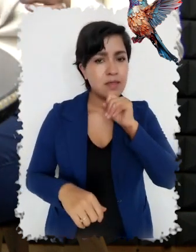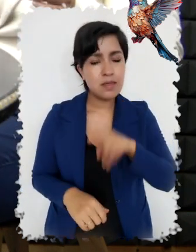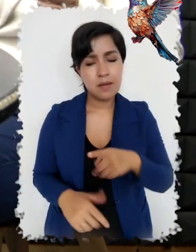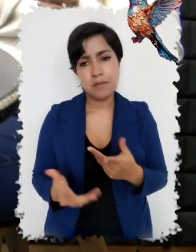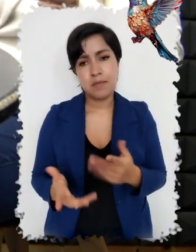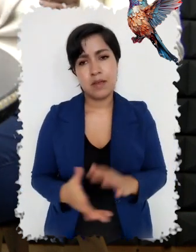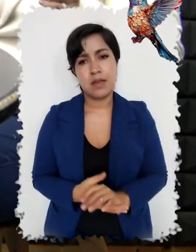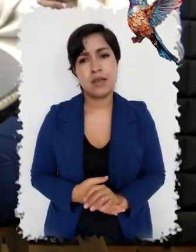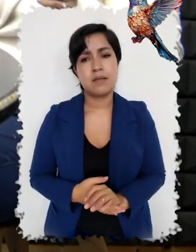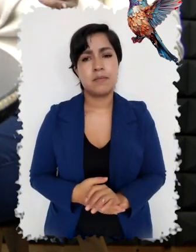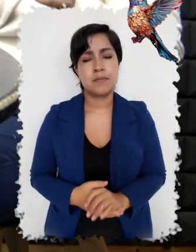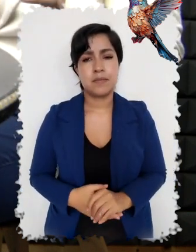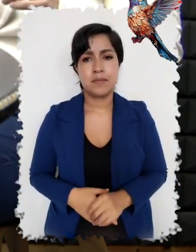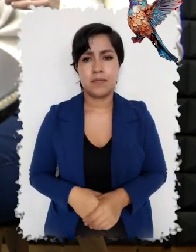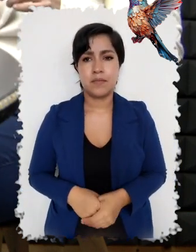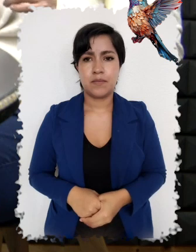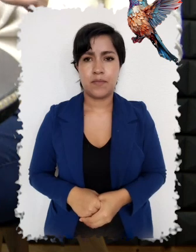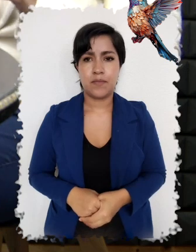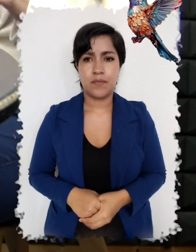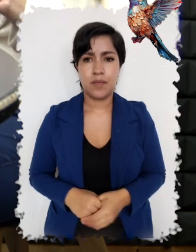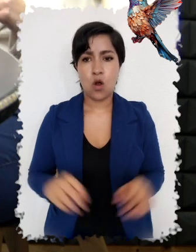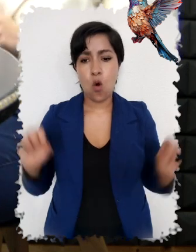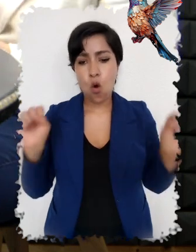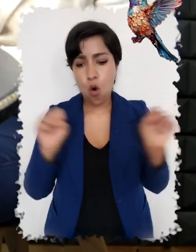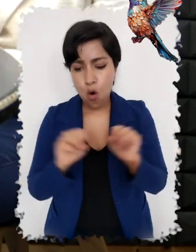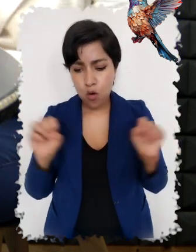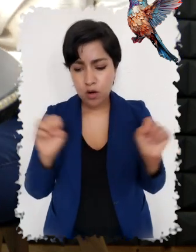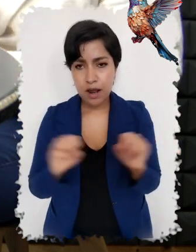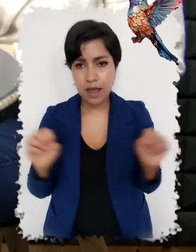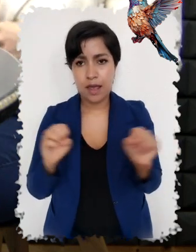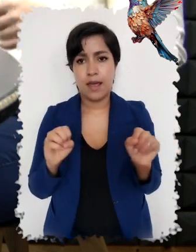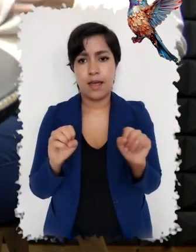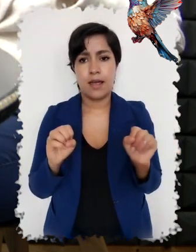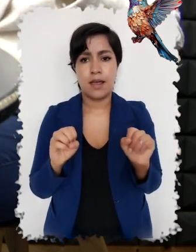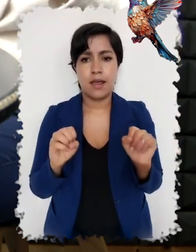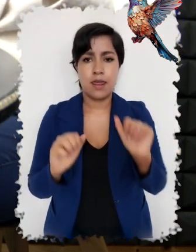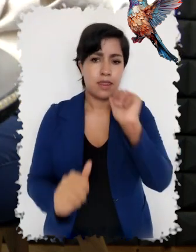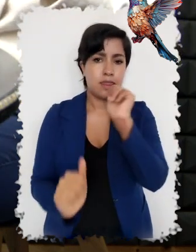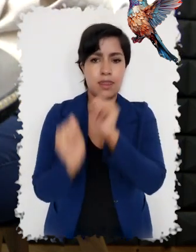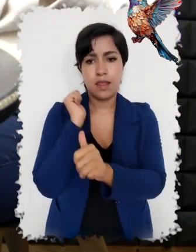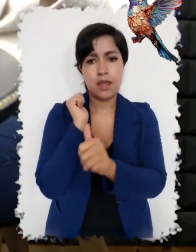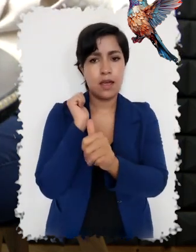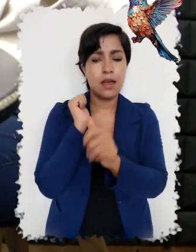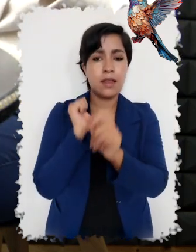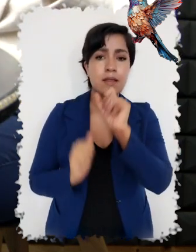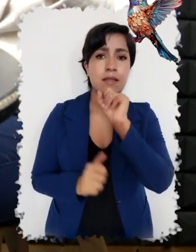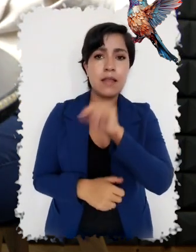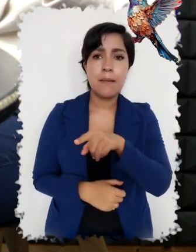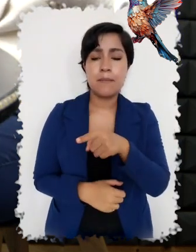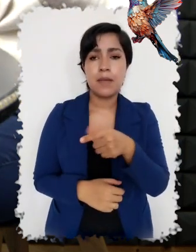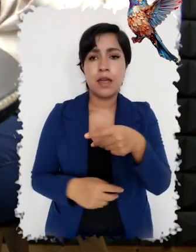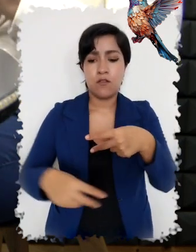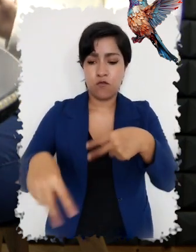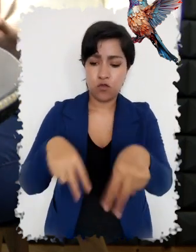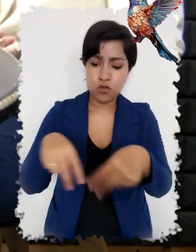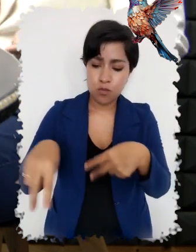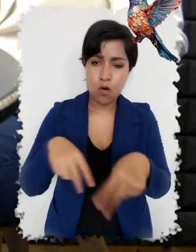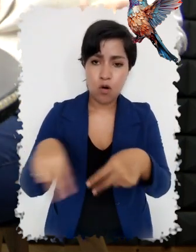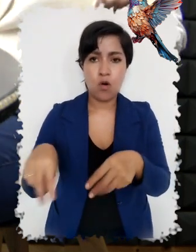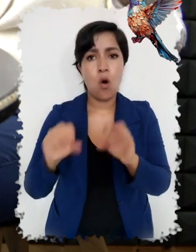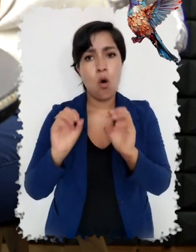eh este este para correr o para para jugar